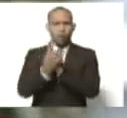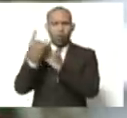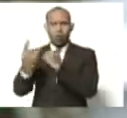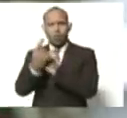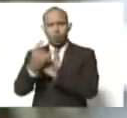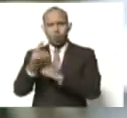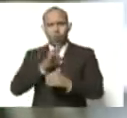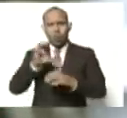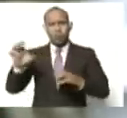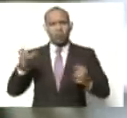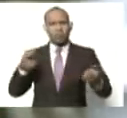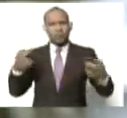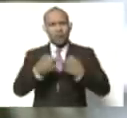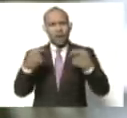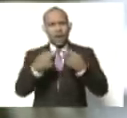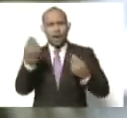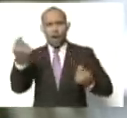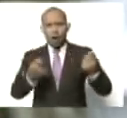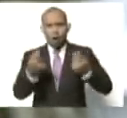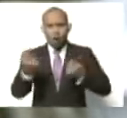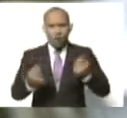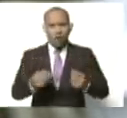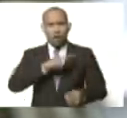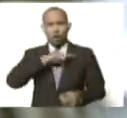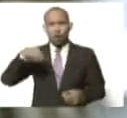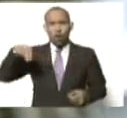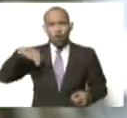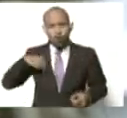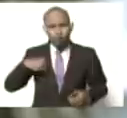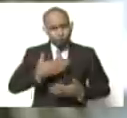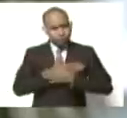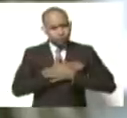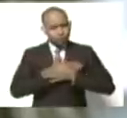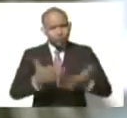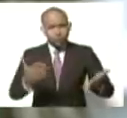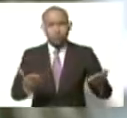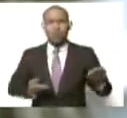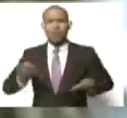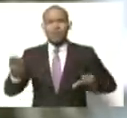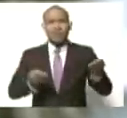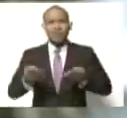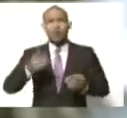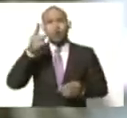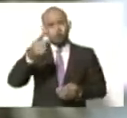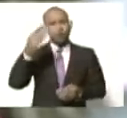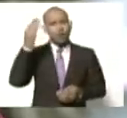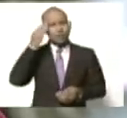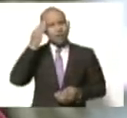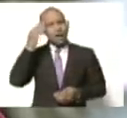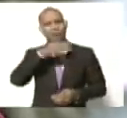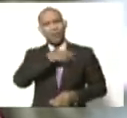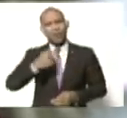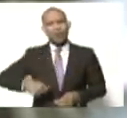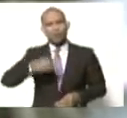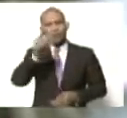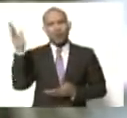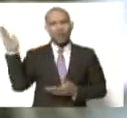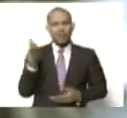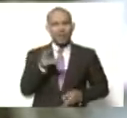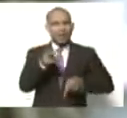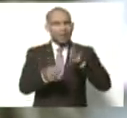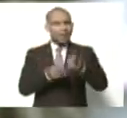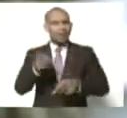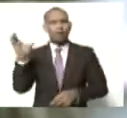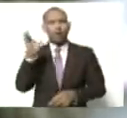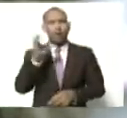guerra económica. Nosotros somos prestadores de servicio. Y usted lo sabe, presidente, que viene del Metro de Caracas, donde esa